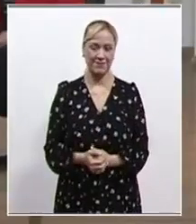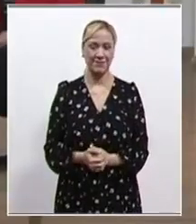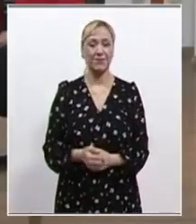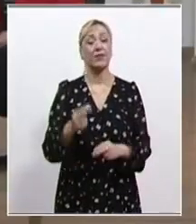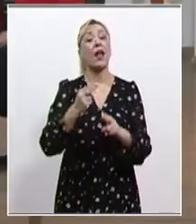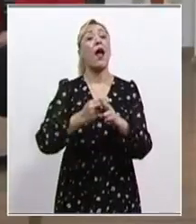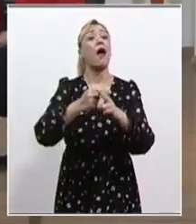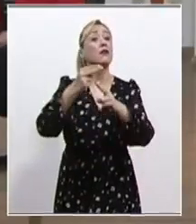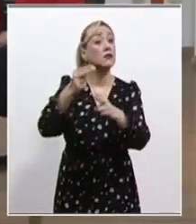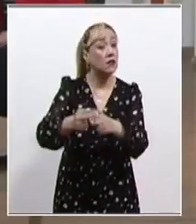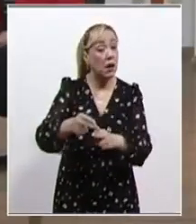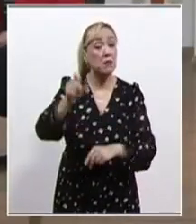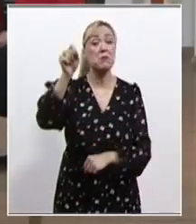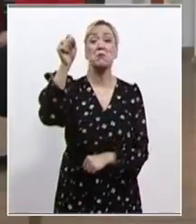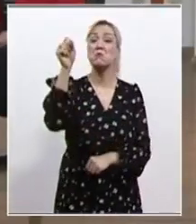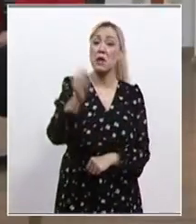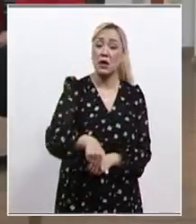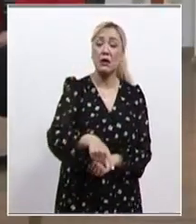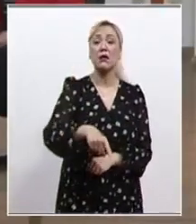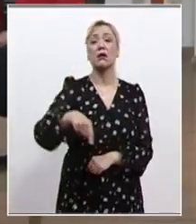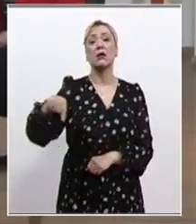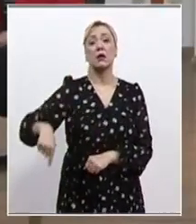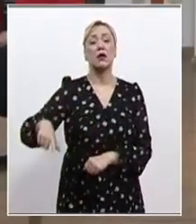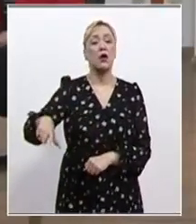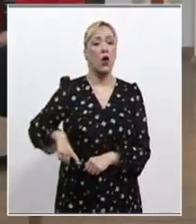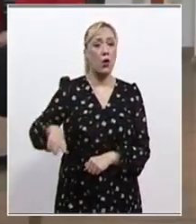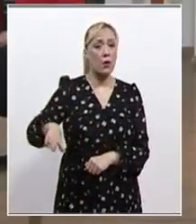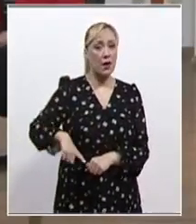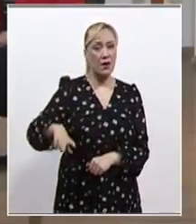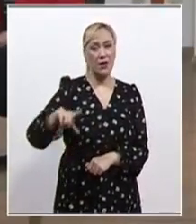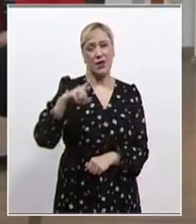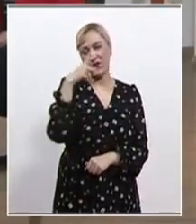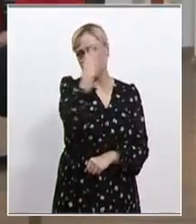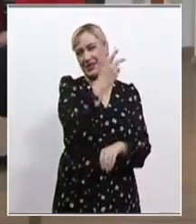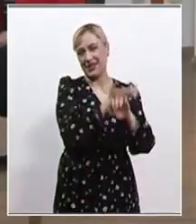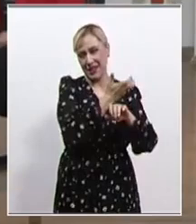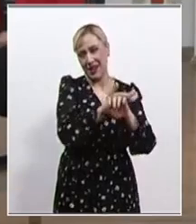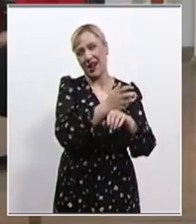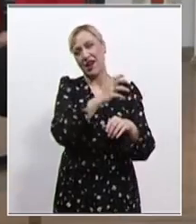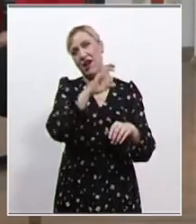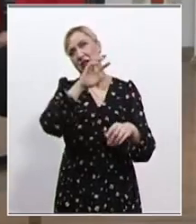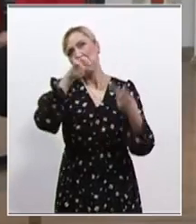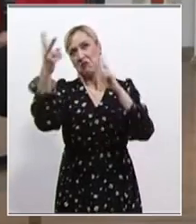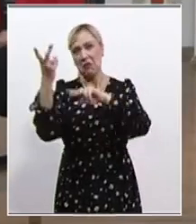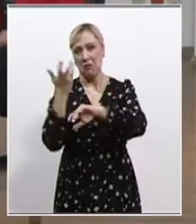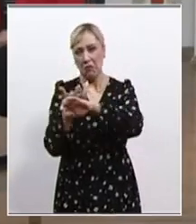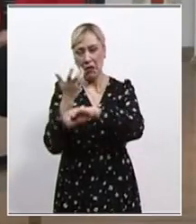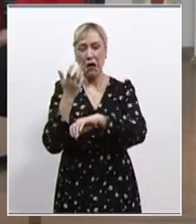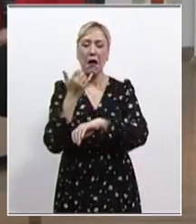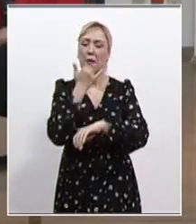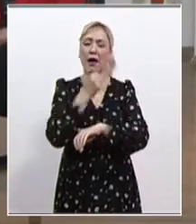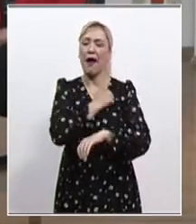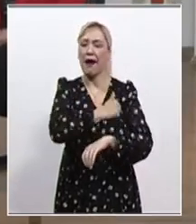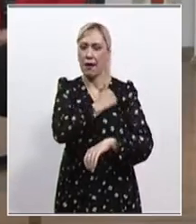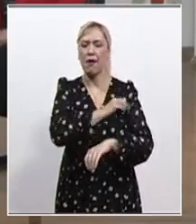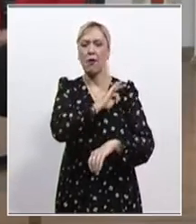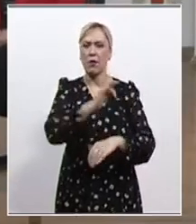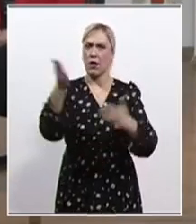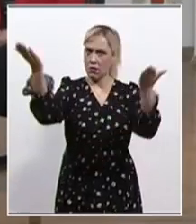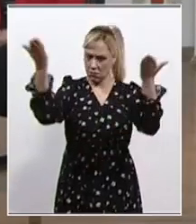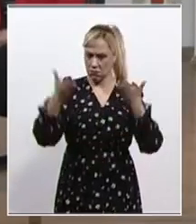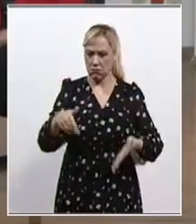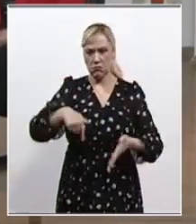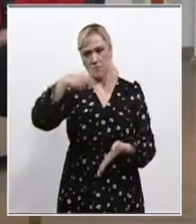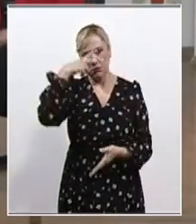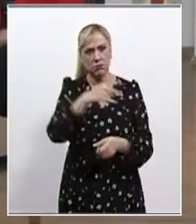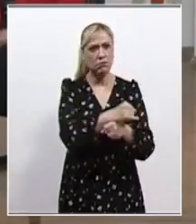Incluso las autoridades del gobierno de Estados Unidos o de Canadá pueden llevar a cabo investigaciones. En México presentan